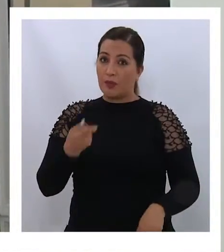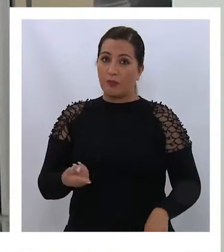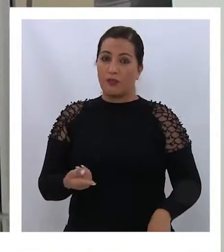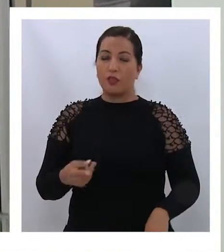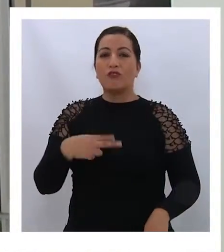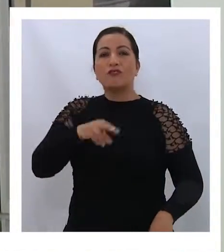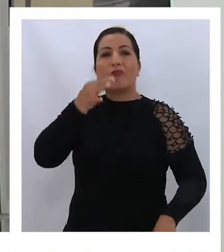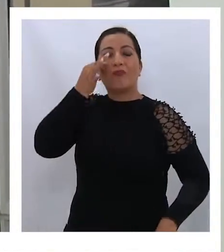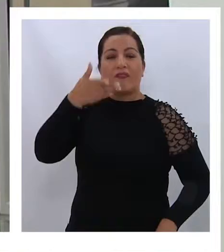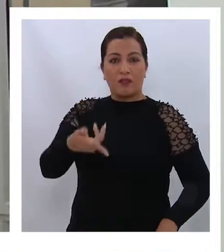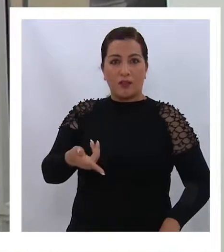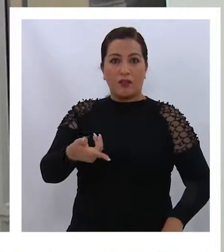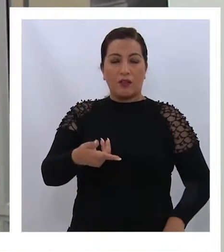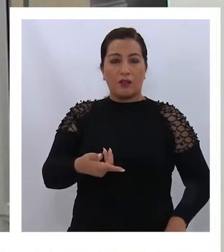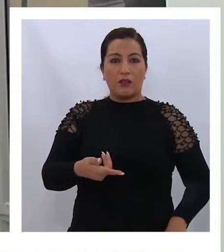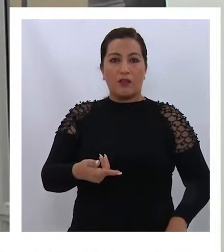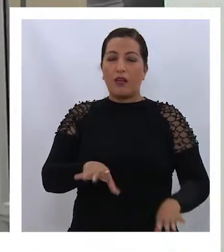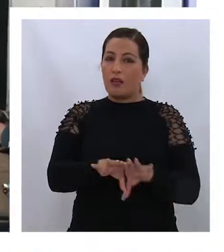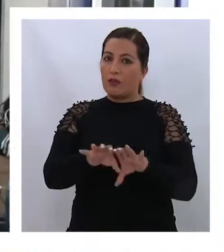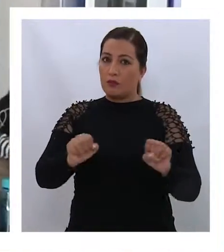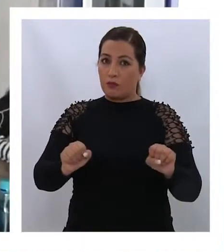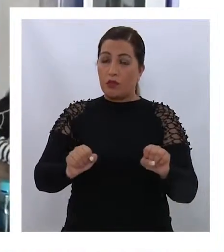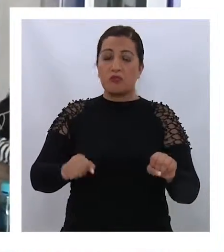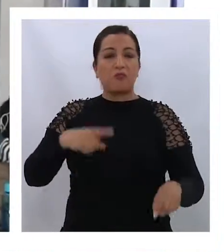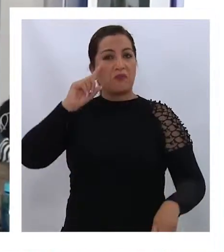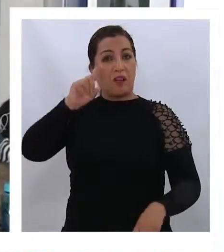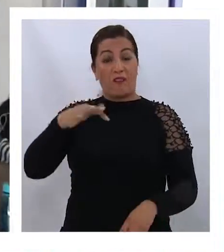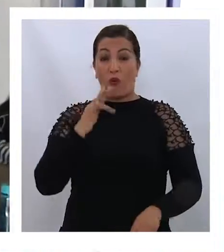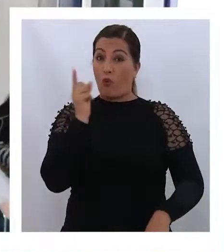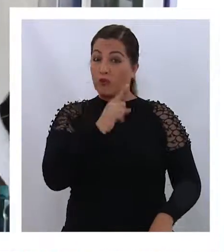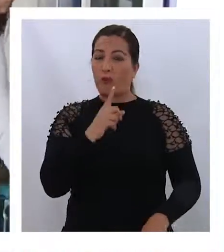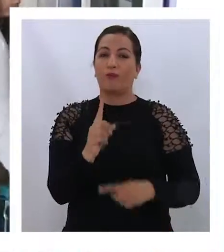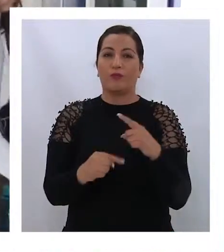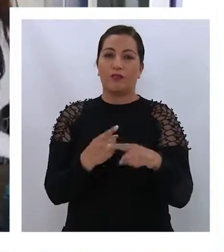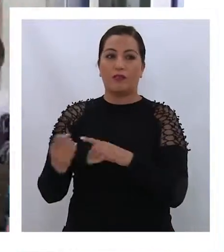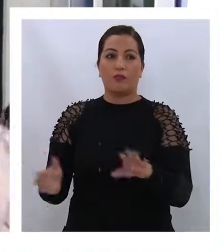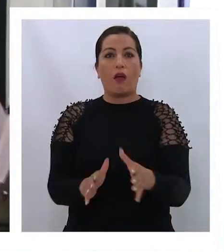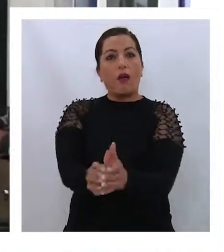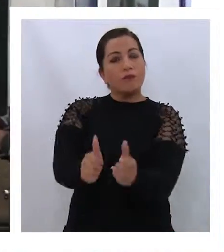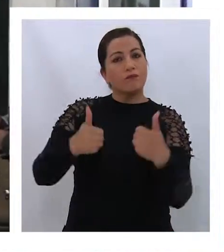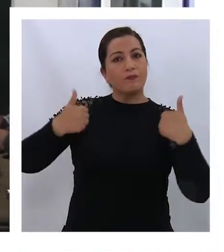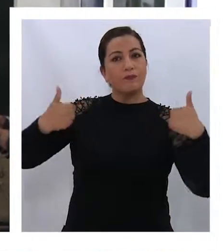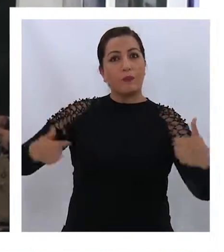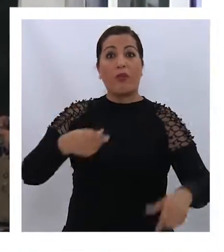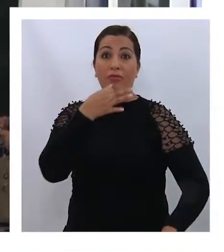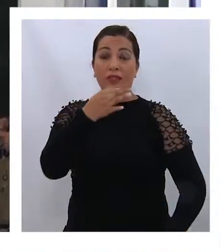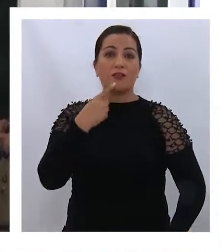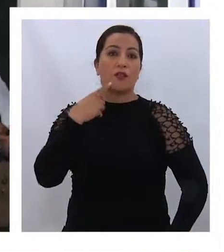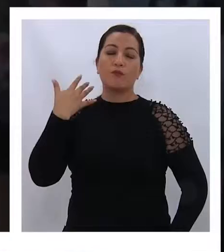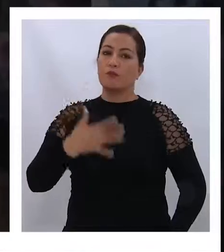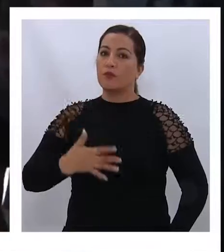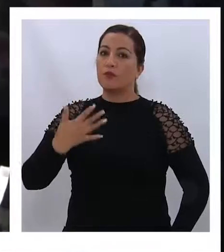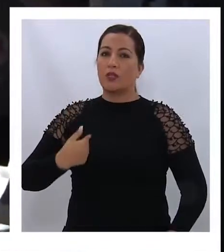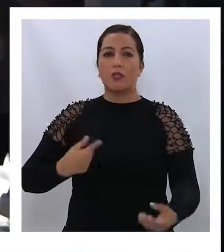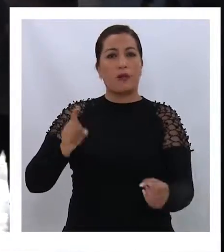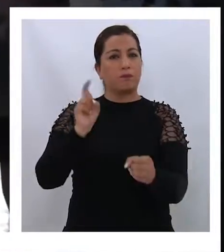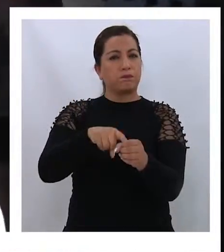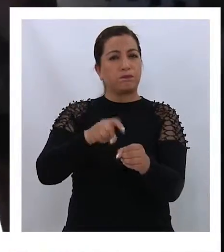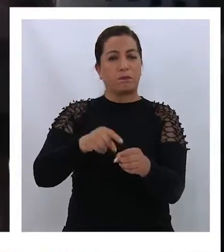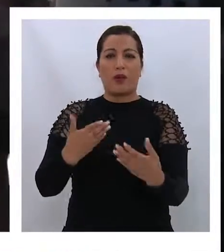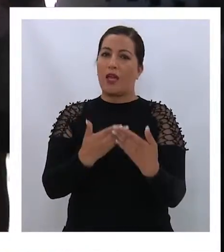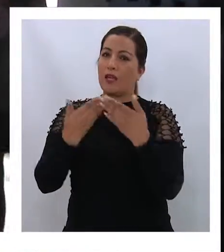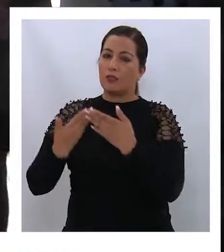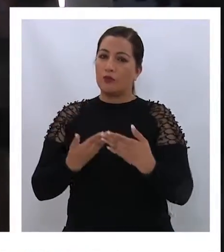visto que el impacto final es positivo. Autoridades regionales hacen notar la importancia del ingreso de más estudiantes